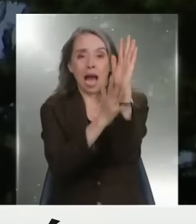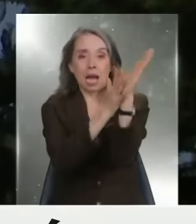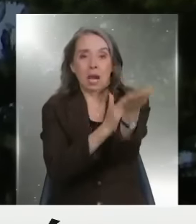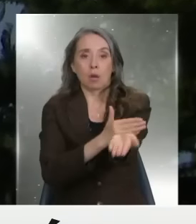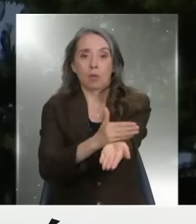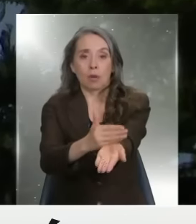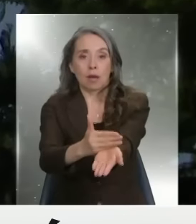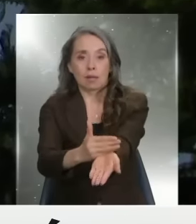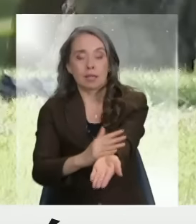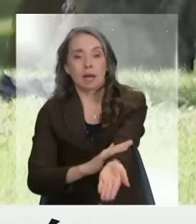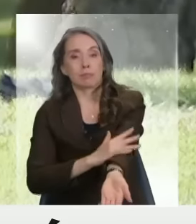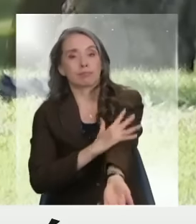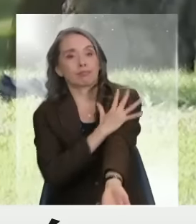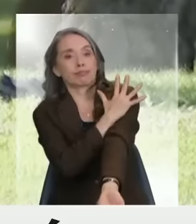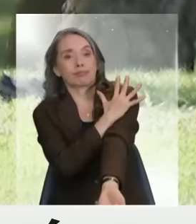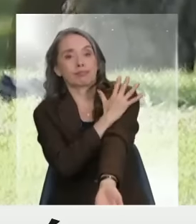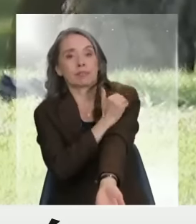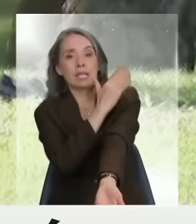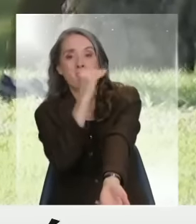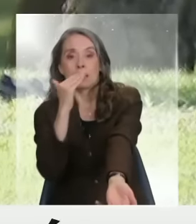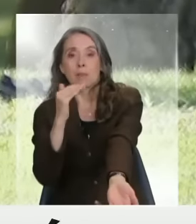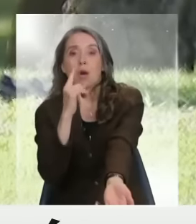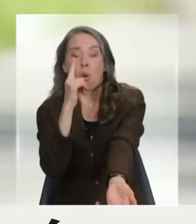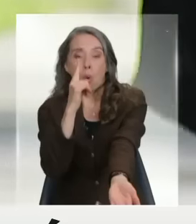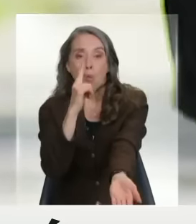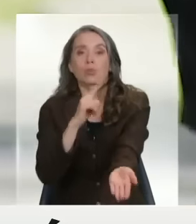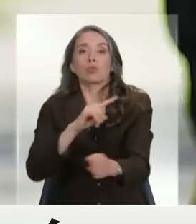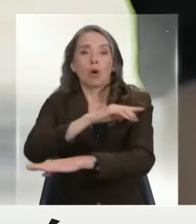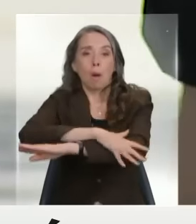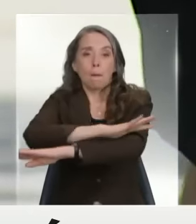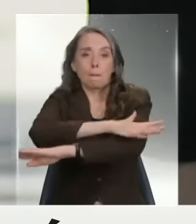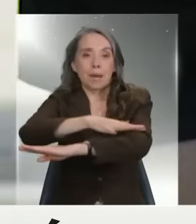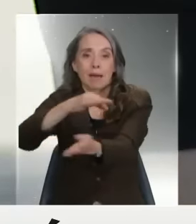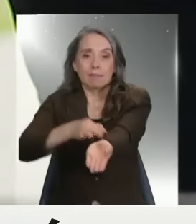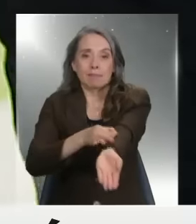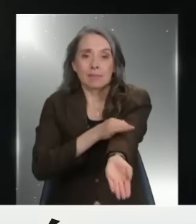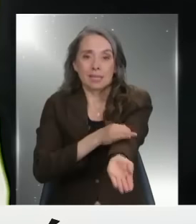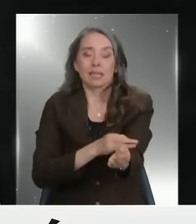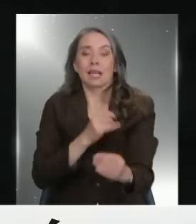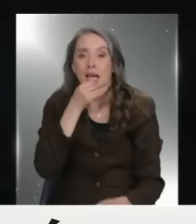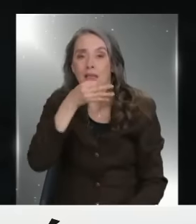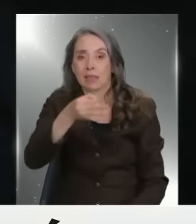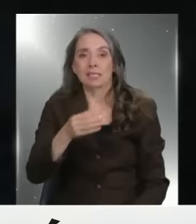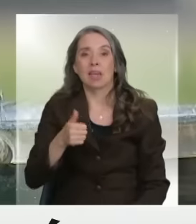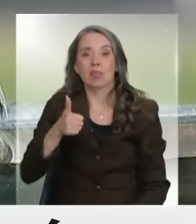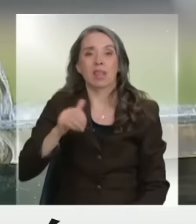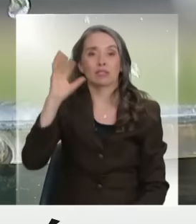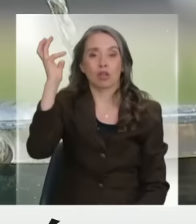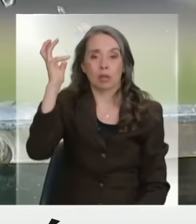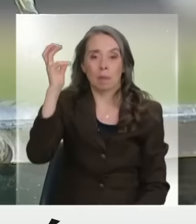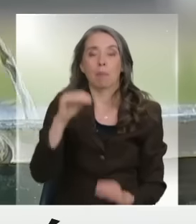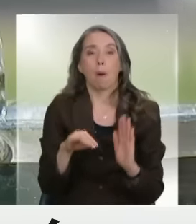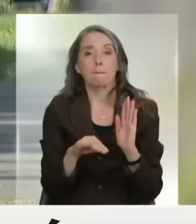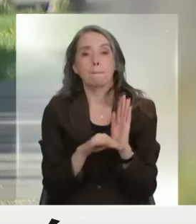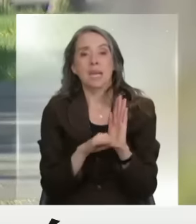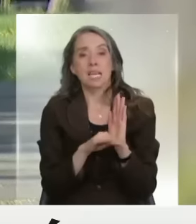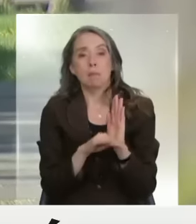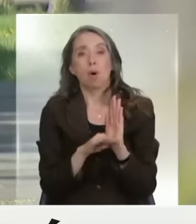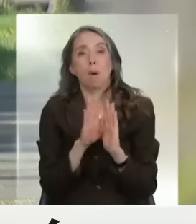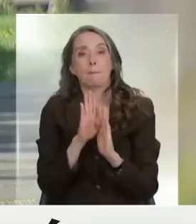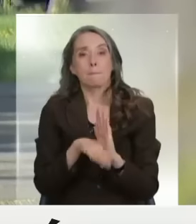el altiplano, salvo en la costa del Norte Grande de Chile. Así lo pronostica la Dirección Meteorológica. Mientras, las mínimas estarían